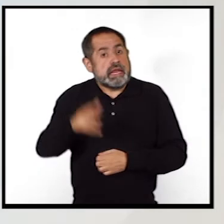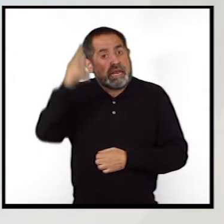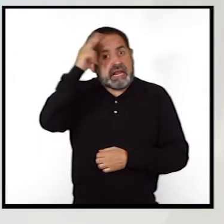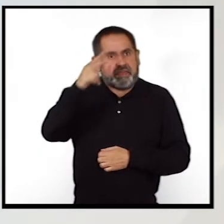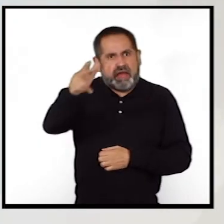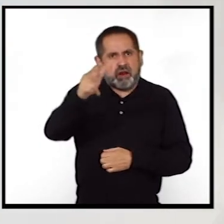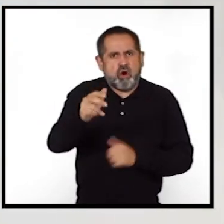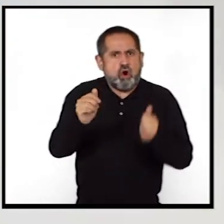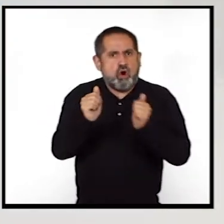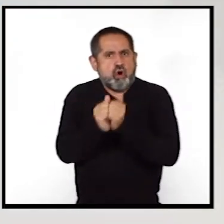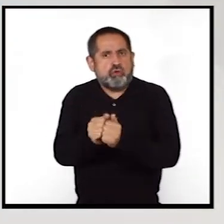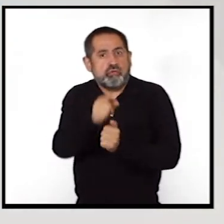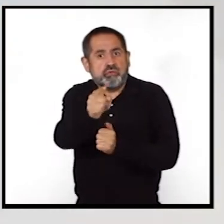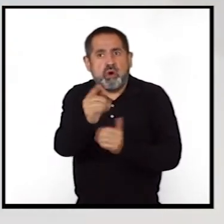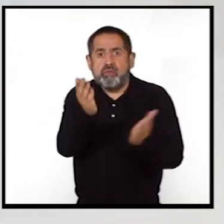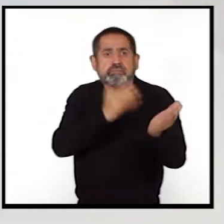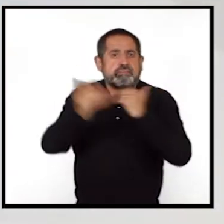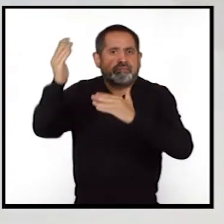Hidalgo crece contigo.